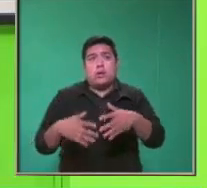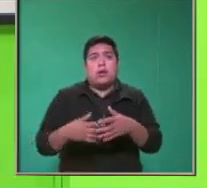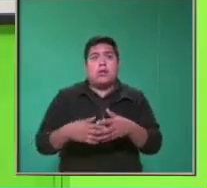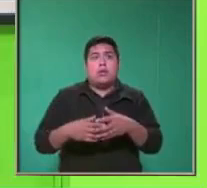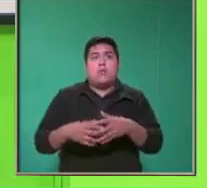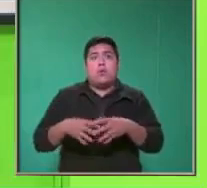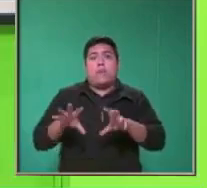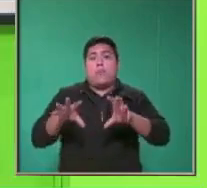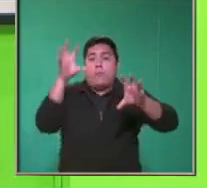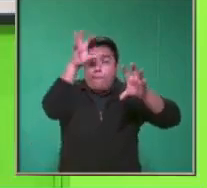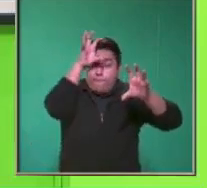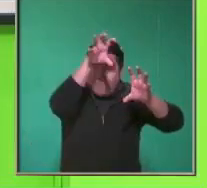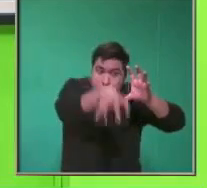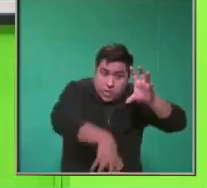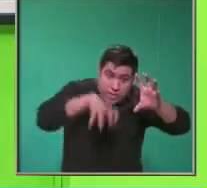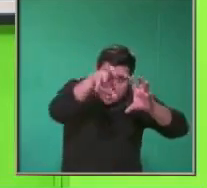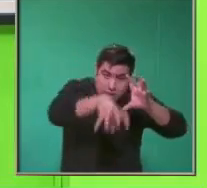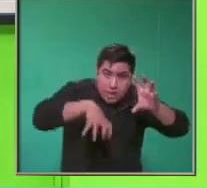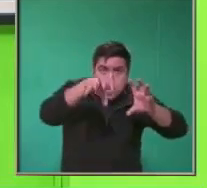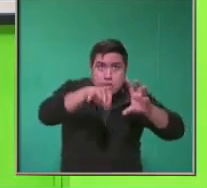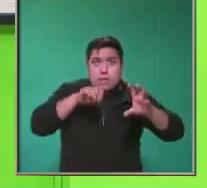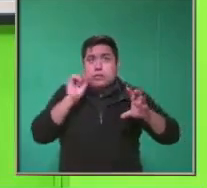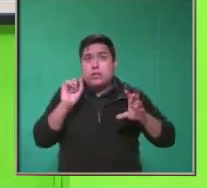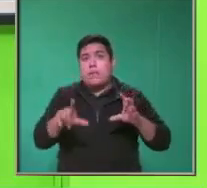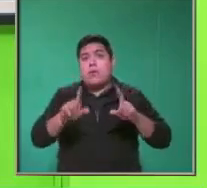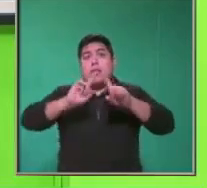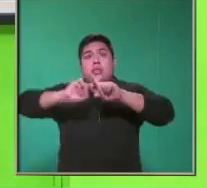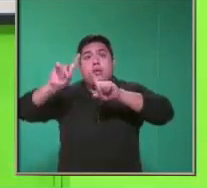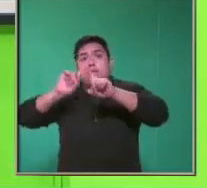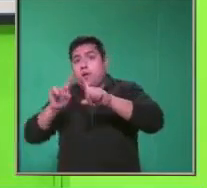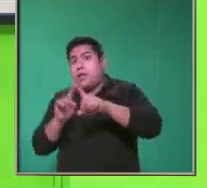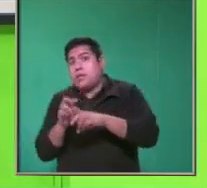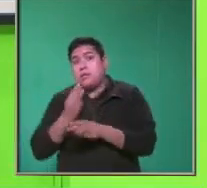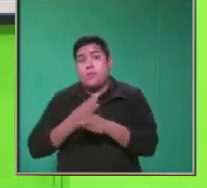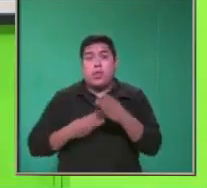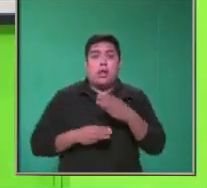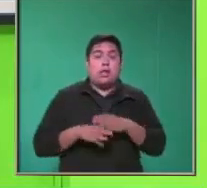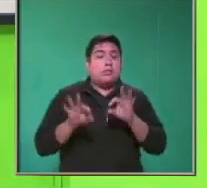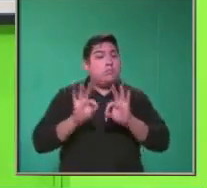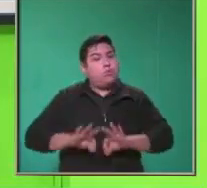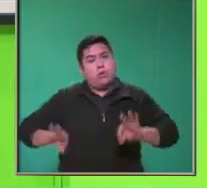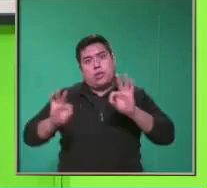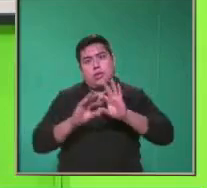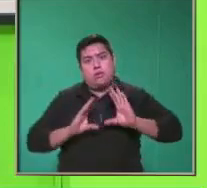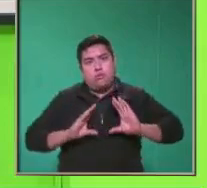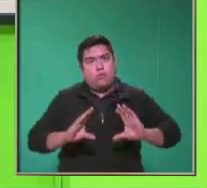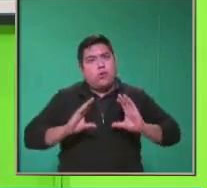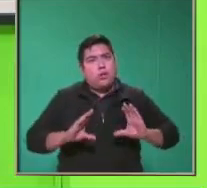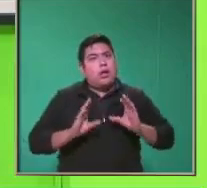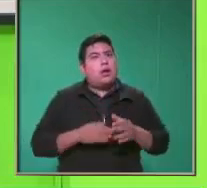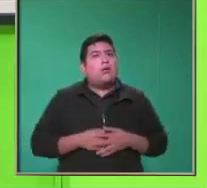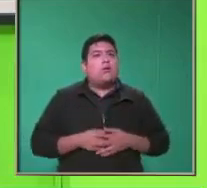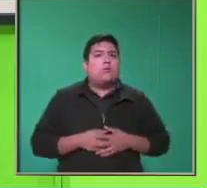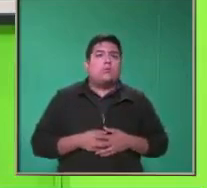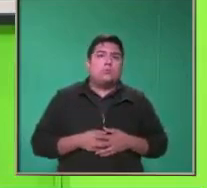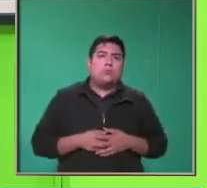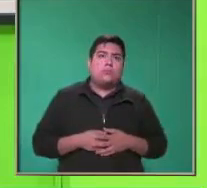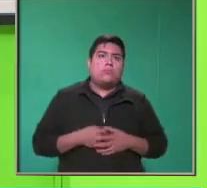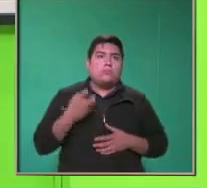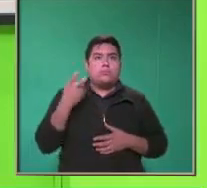minas, por ejemplo, así el uso de cualquier tipo de recurso, debemos sustentarlo. Debemos hacer que ese